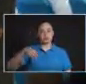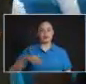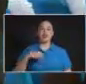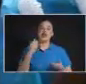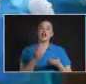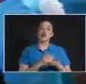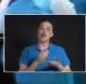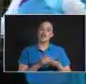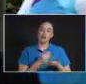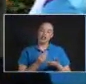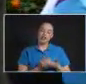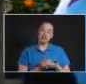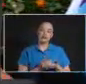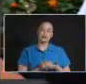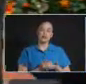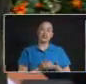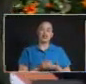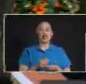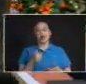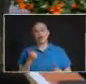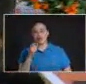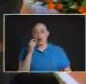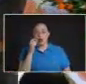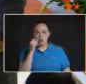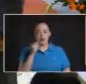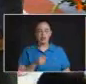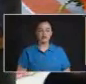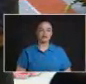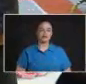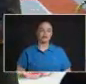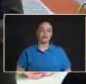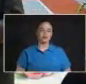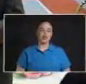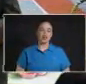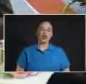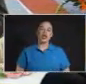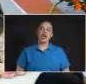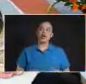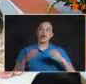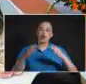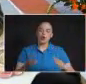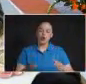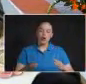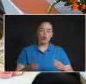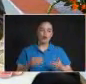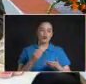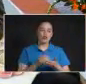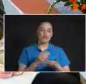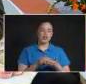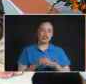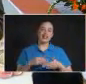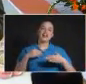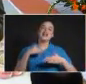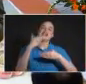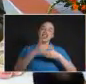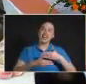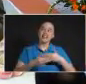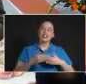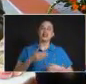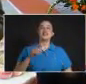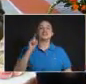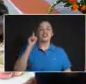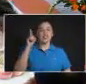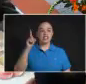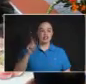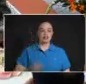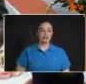de Gedeón: te ruego que no te vayas de aquí hasta que yo vuelva a ti y traiga mi ofrenda y la ponga delante de ti. Él respondió: me quedaré hasta que vuelvas. Está hablando